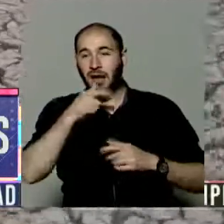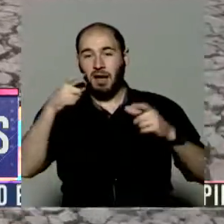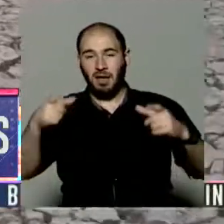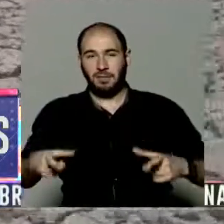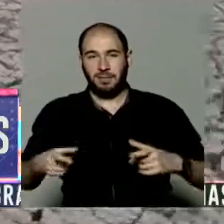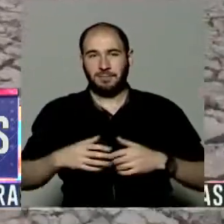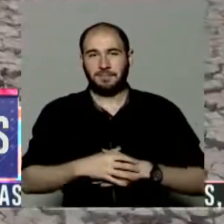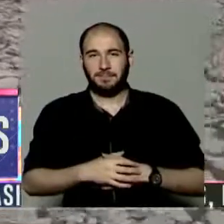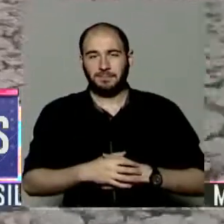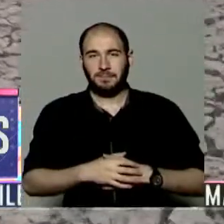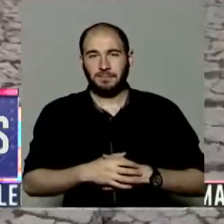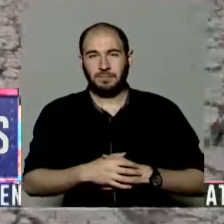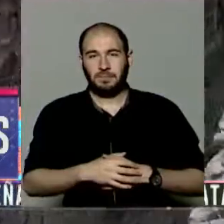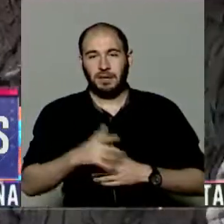niveles